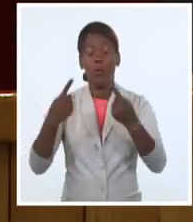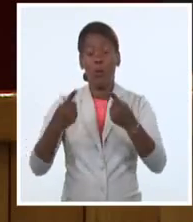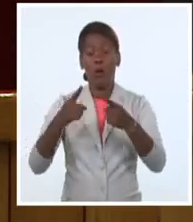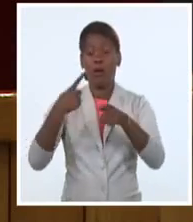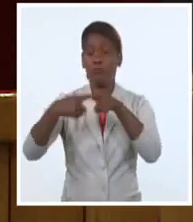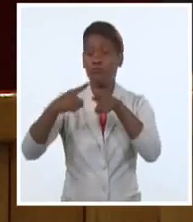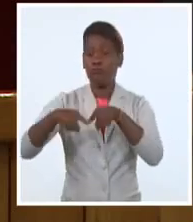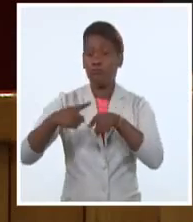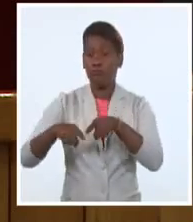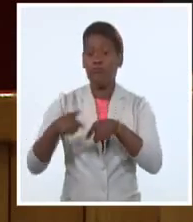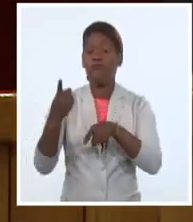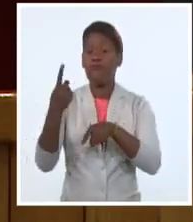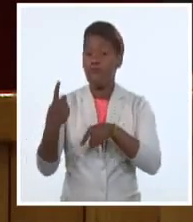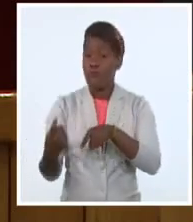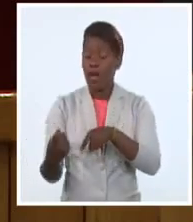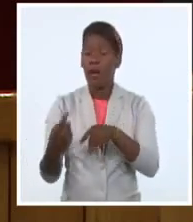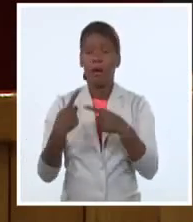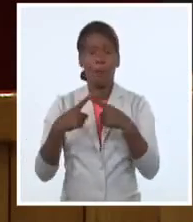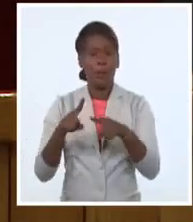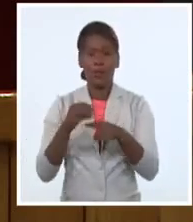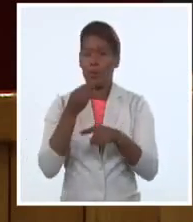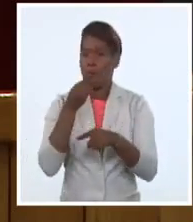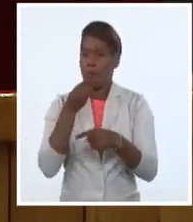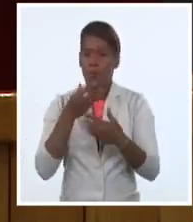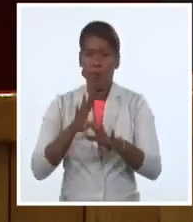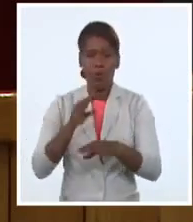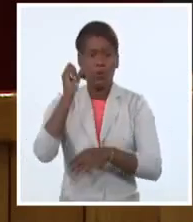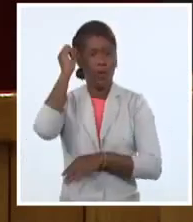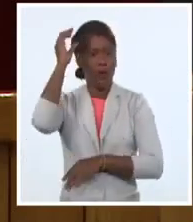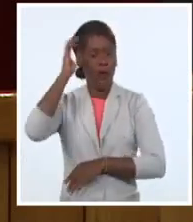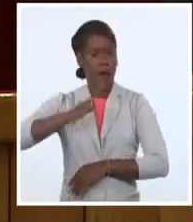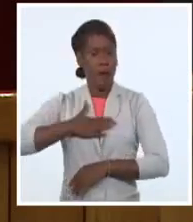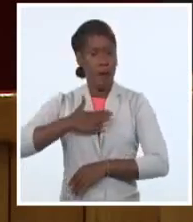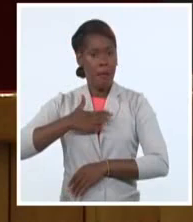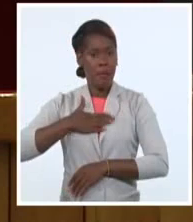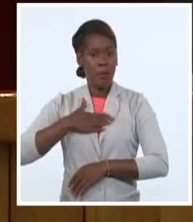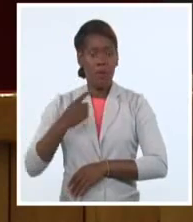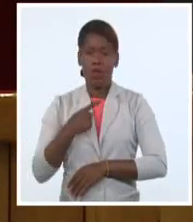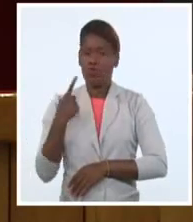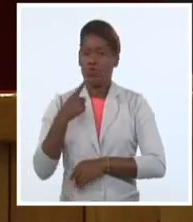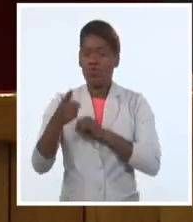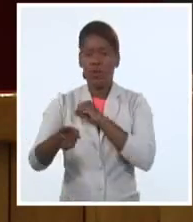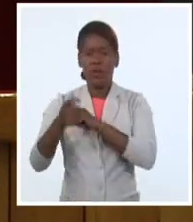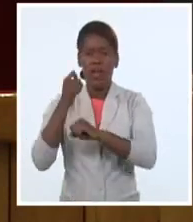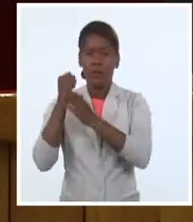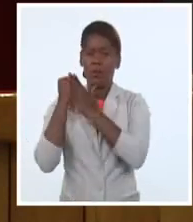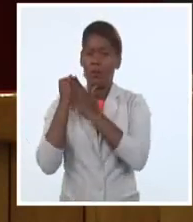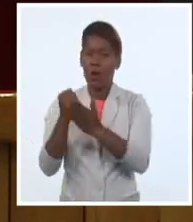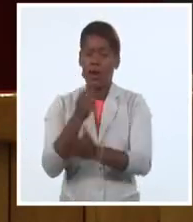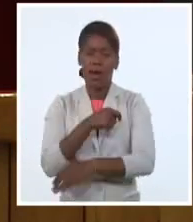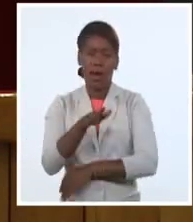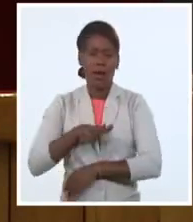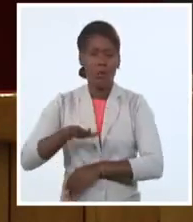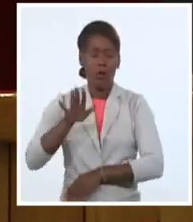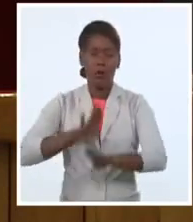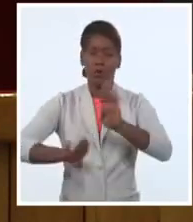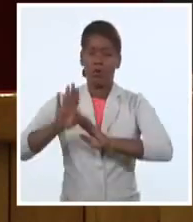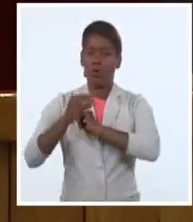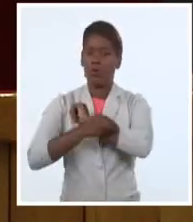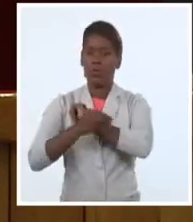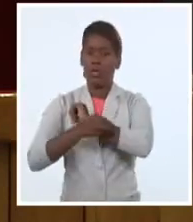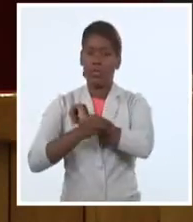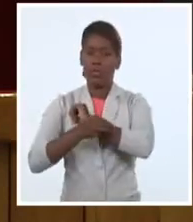e imprevisibles como la propia pandemia. Una respuesta apoyada en nuestras fortalezas y consciente